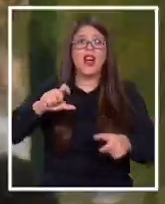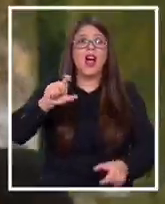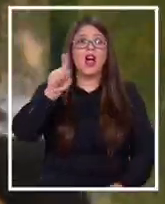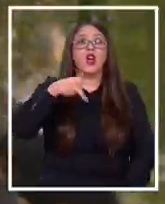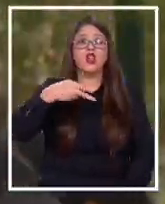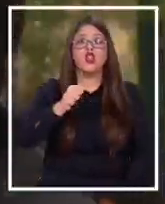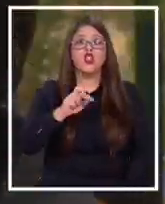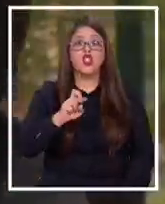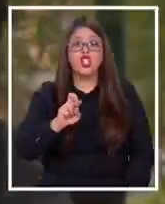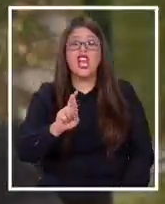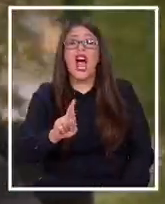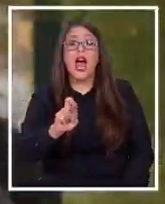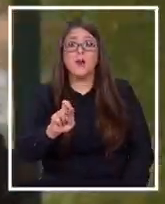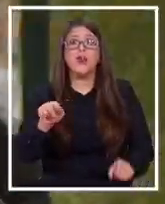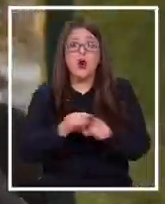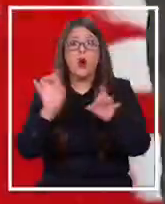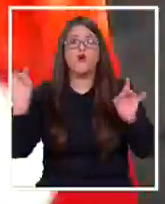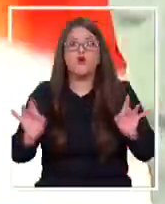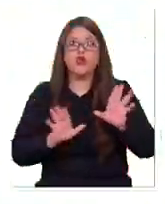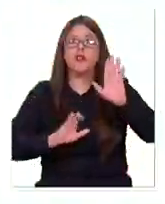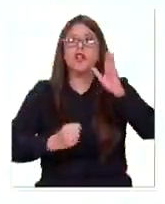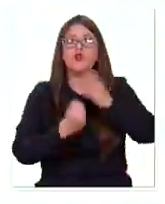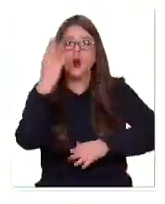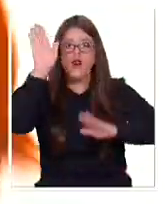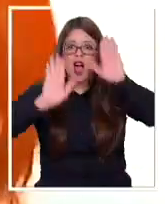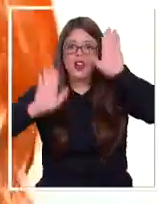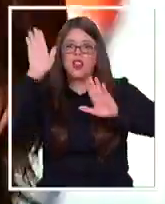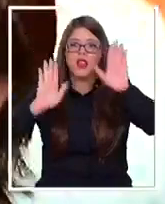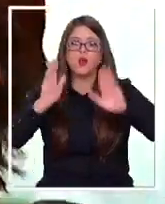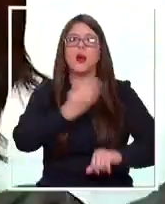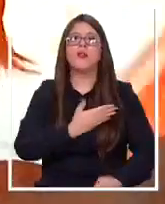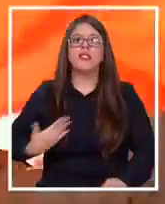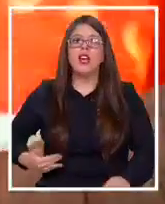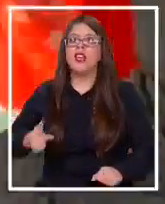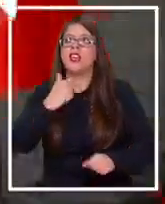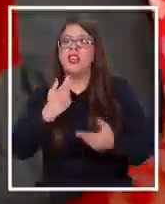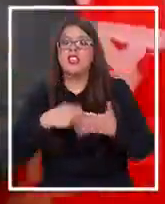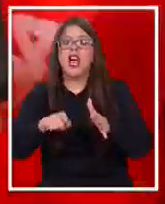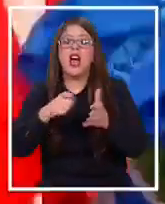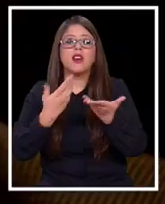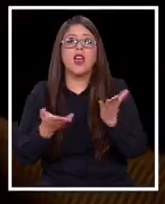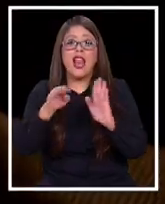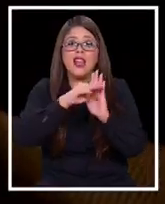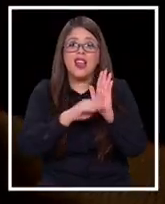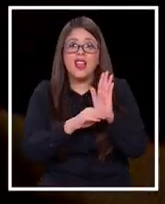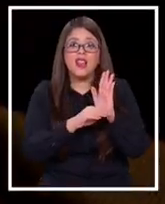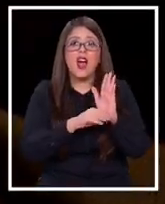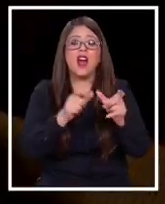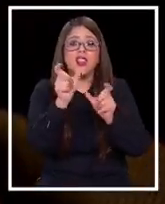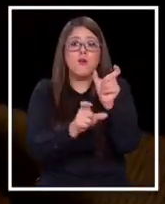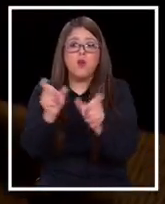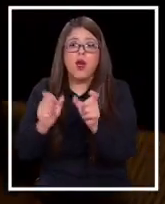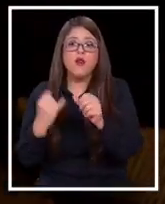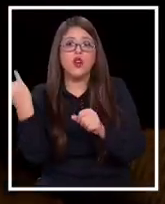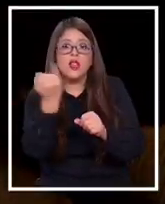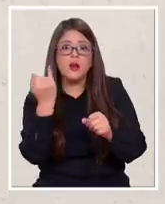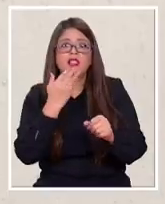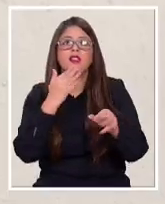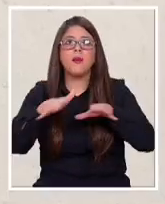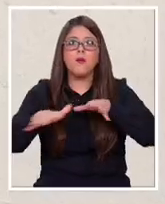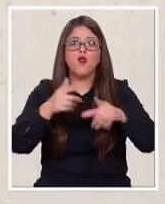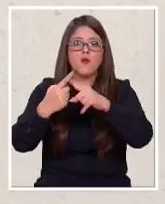del que podría surgir una nueva candidatura presidencial. Pretende reunir a la lista del pueblo, independientes y movimientos